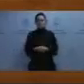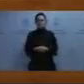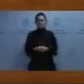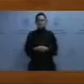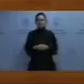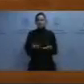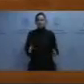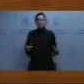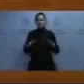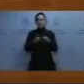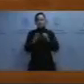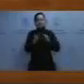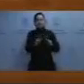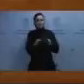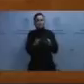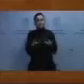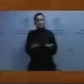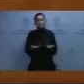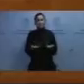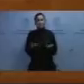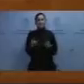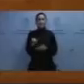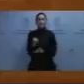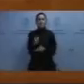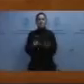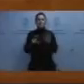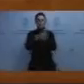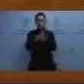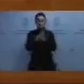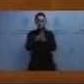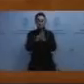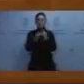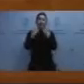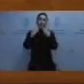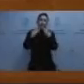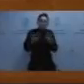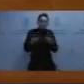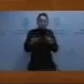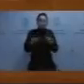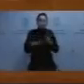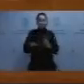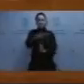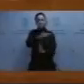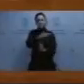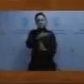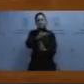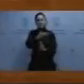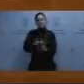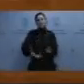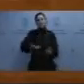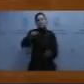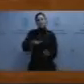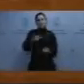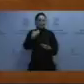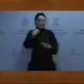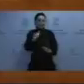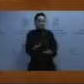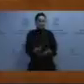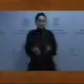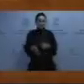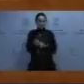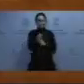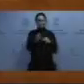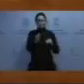A los grupos parlamentarios que apoyan esta ley les agradecemos que antepongan lo más importante, las personas,